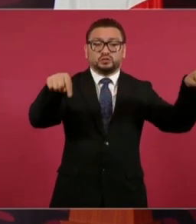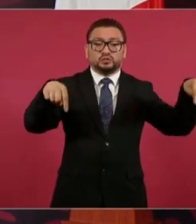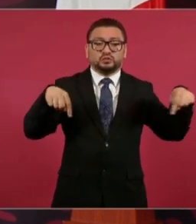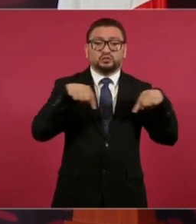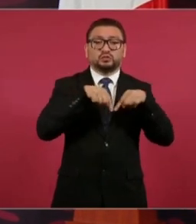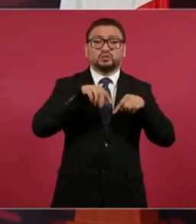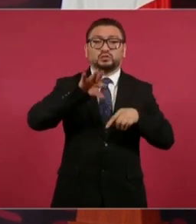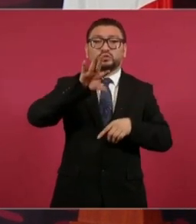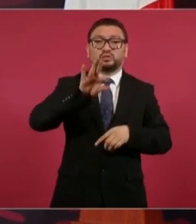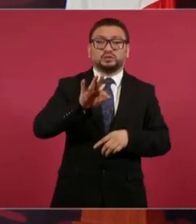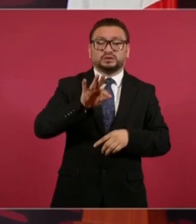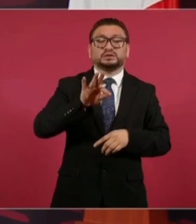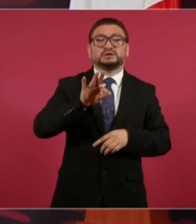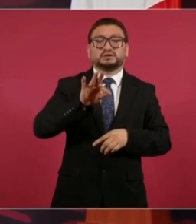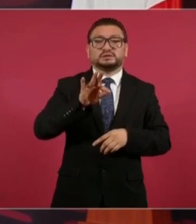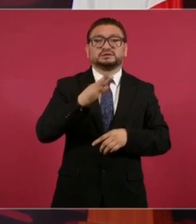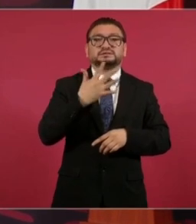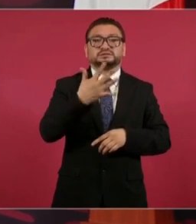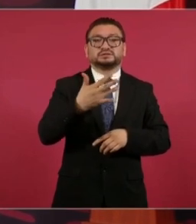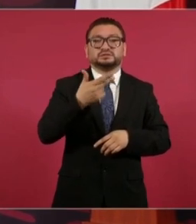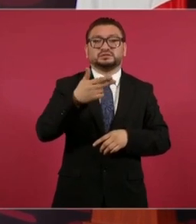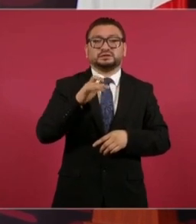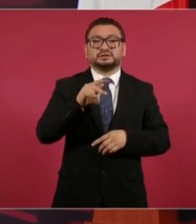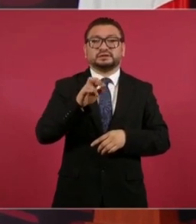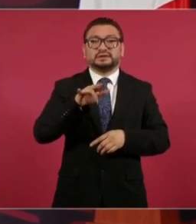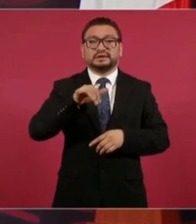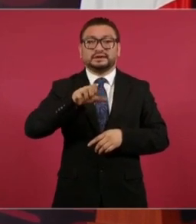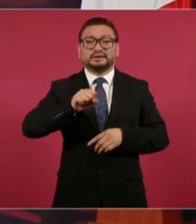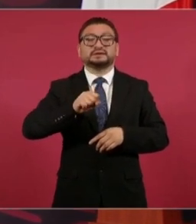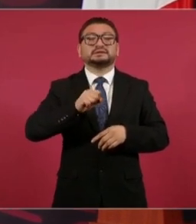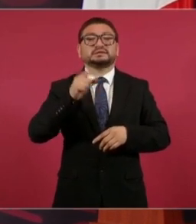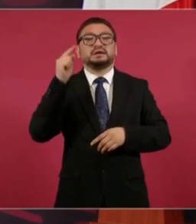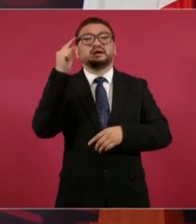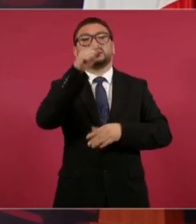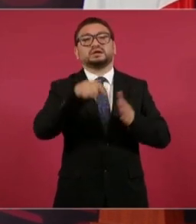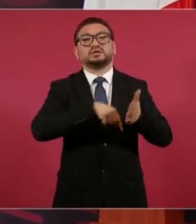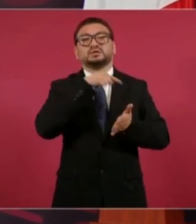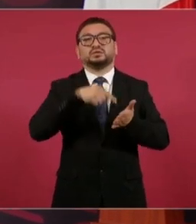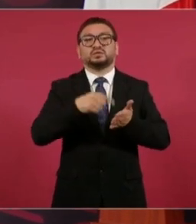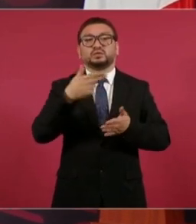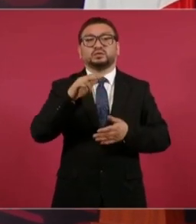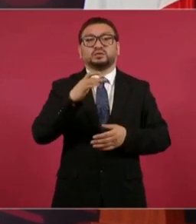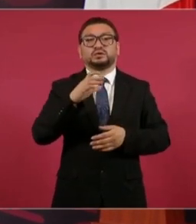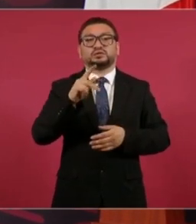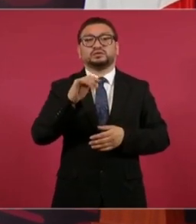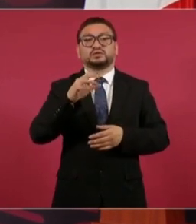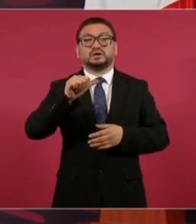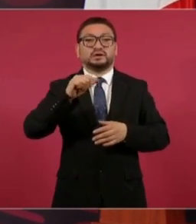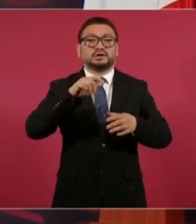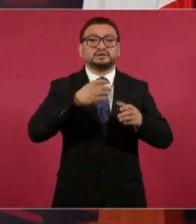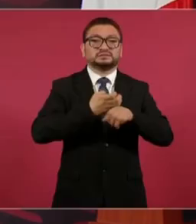hectáreas un huevo de toca y de esas 45